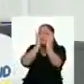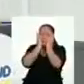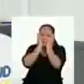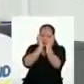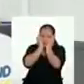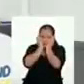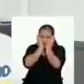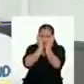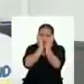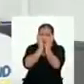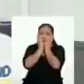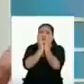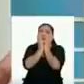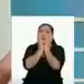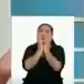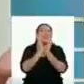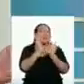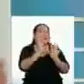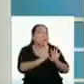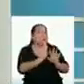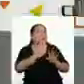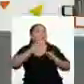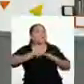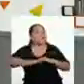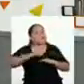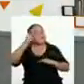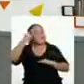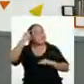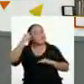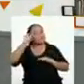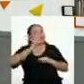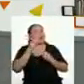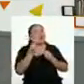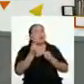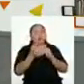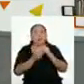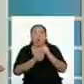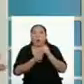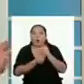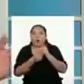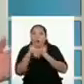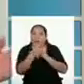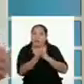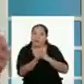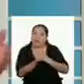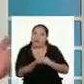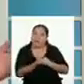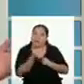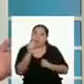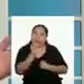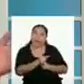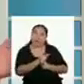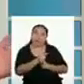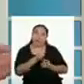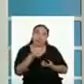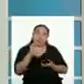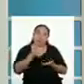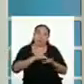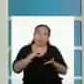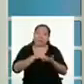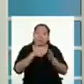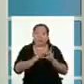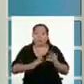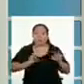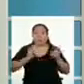Mira, ¿qué te parece si pensamos juntas alguna forma de ahorrar ese dinero? Creo que eso es lo más racional ahorita.